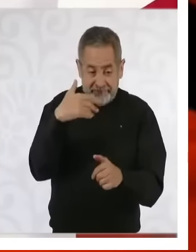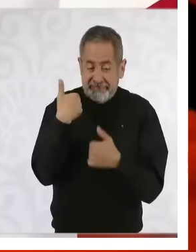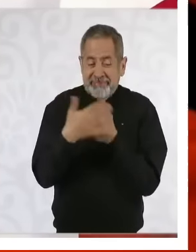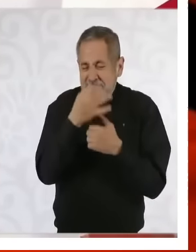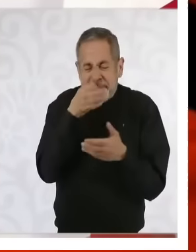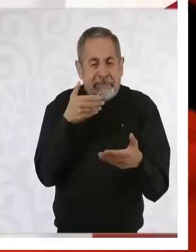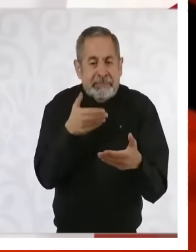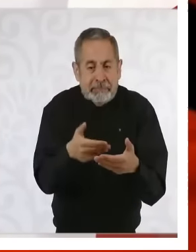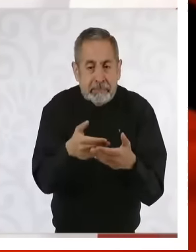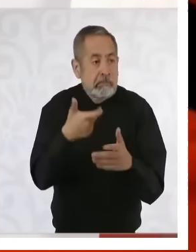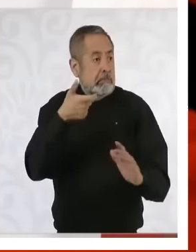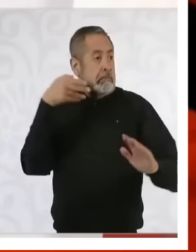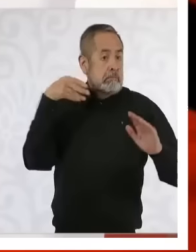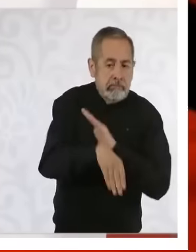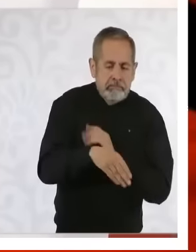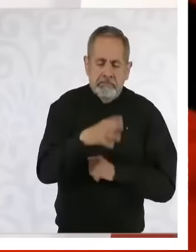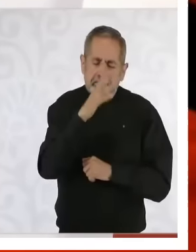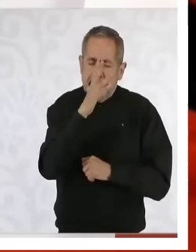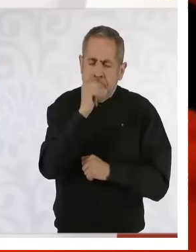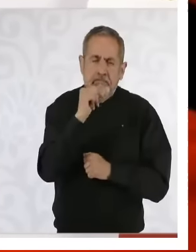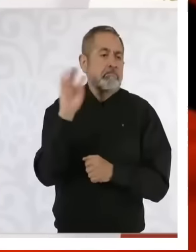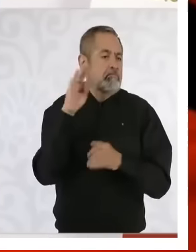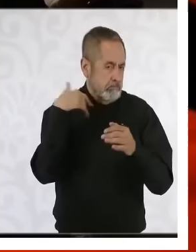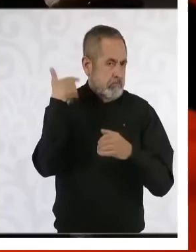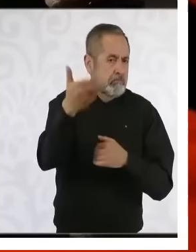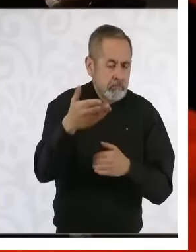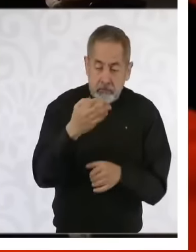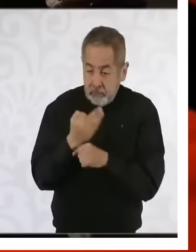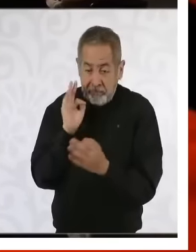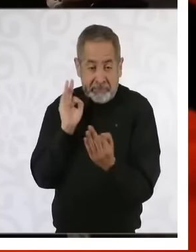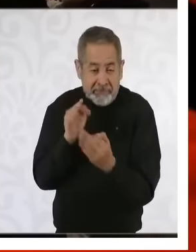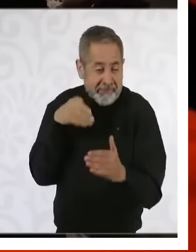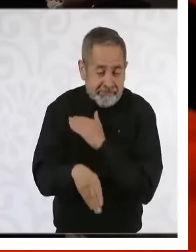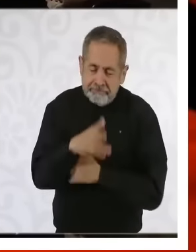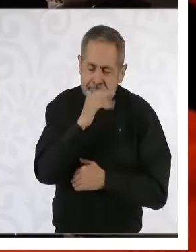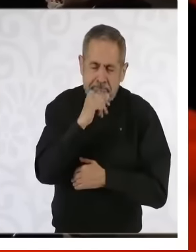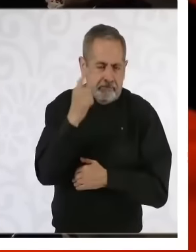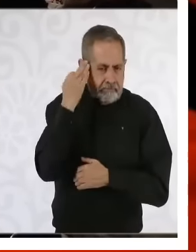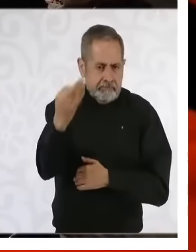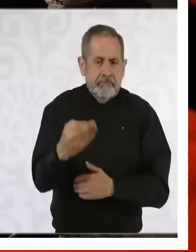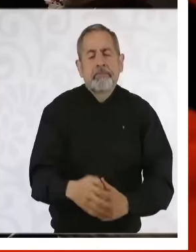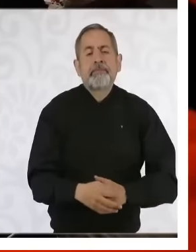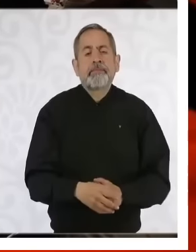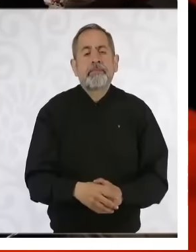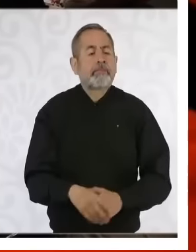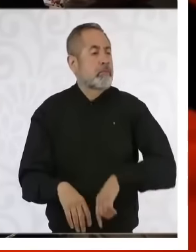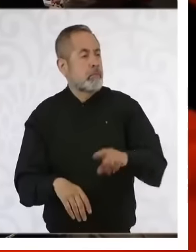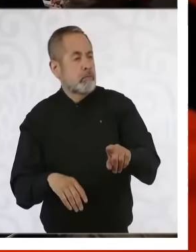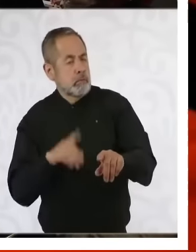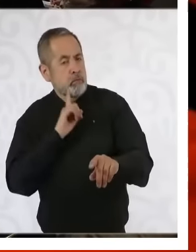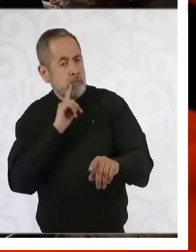porque lleva su tiempo aumentar la producción de petróleo. Ahora, en otras cuestiones, en cuanto al